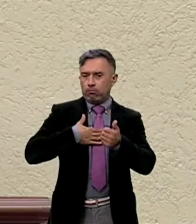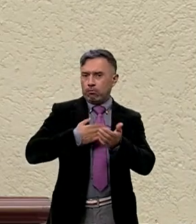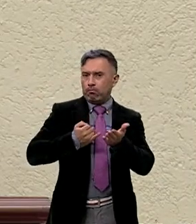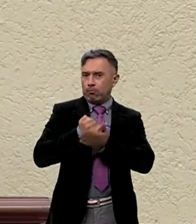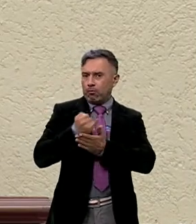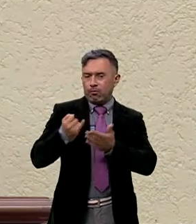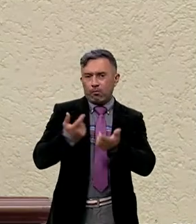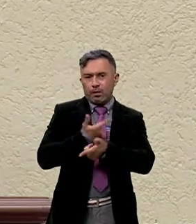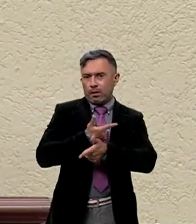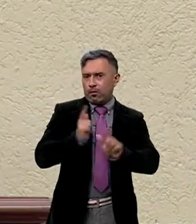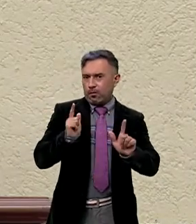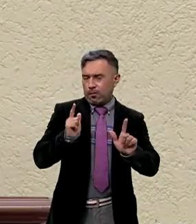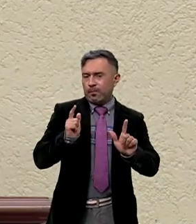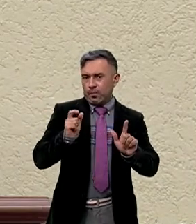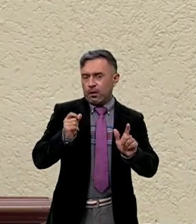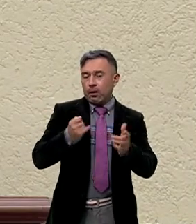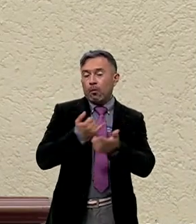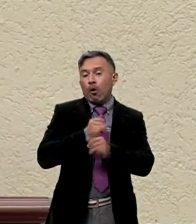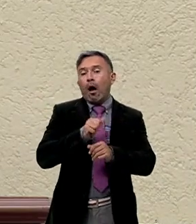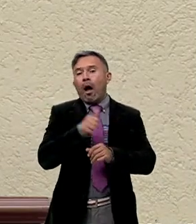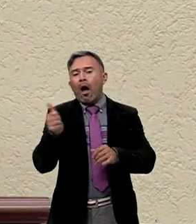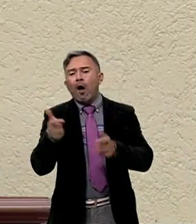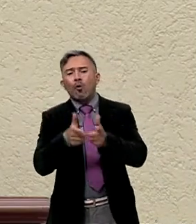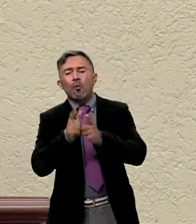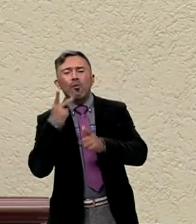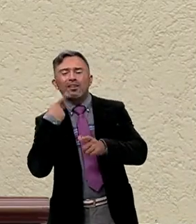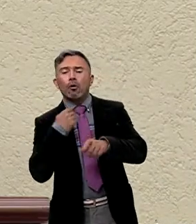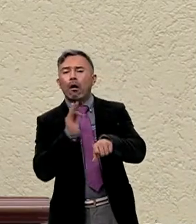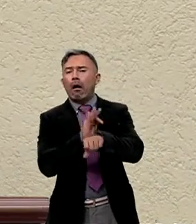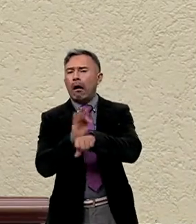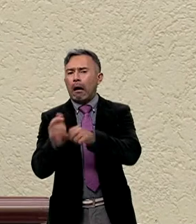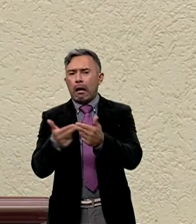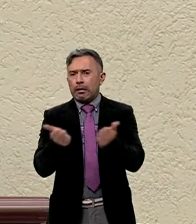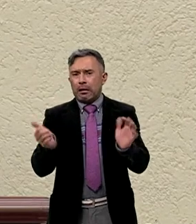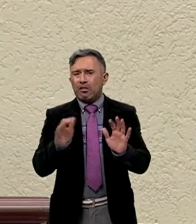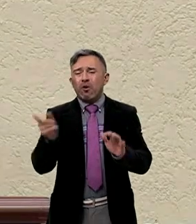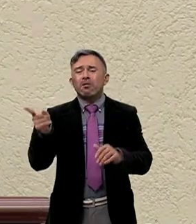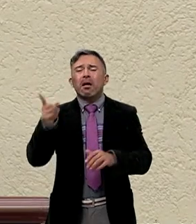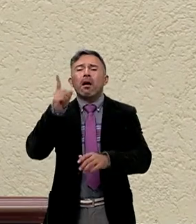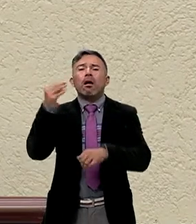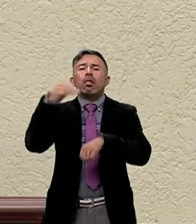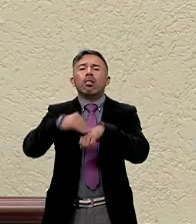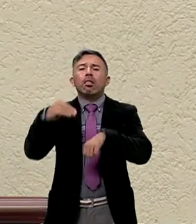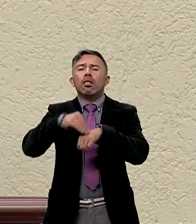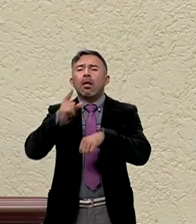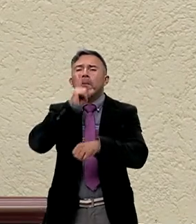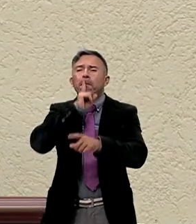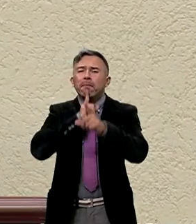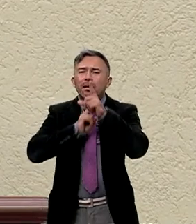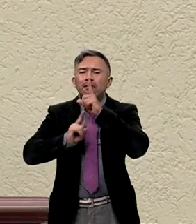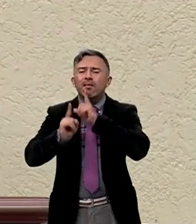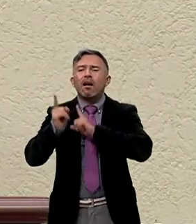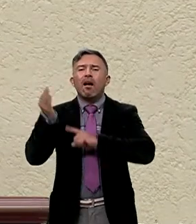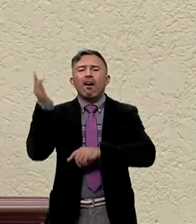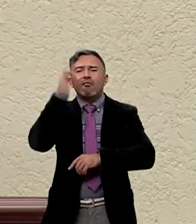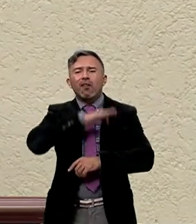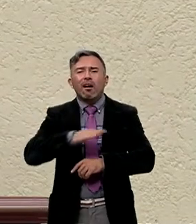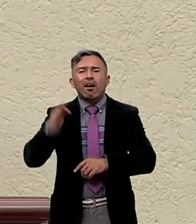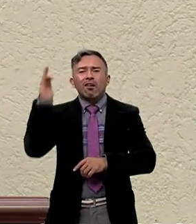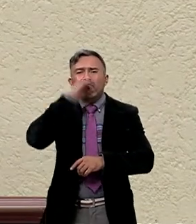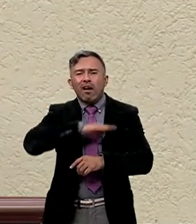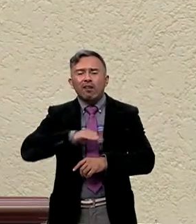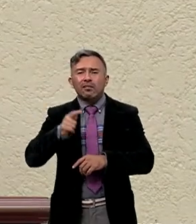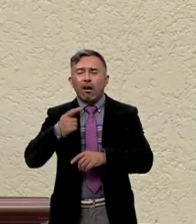intereses políticos y partidistas más allá de las recurrentes mentiras y falsedades que se han enderezado en contra